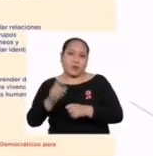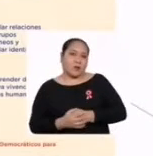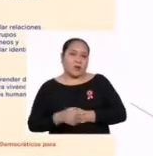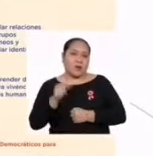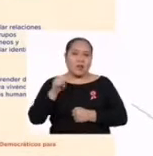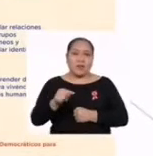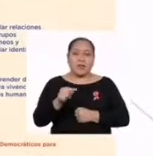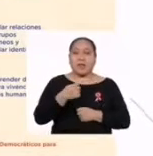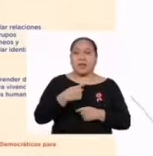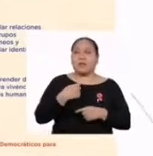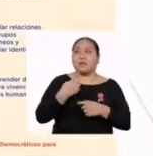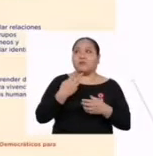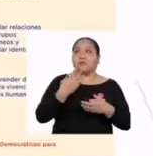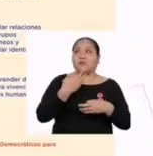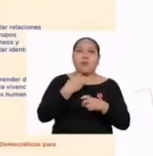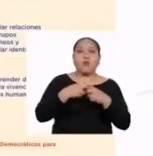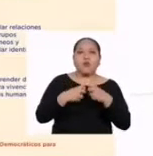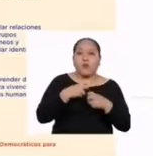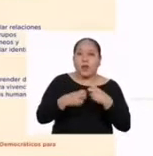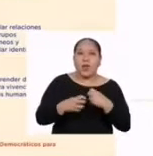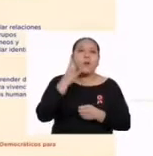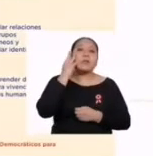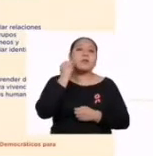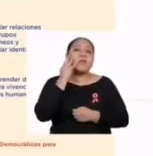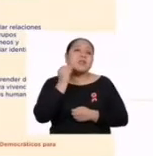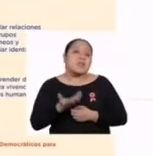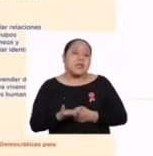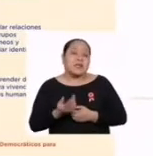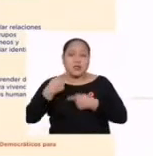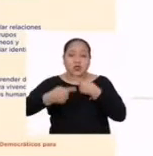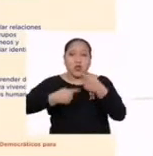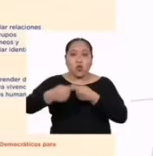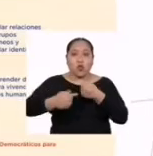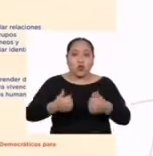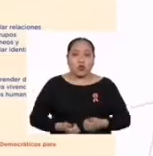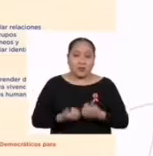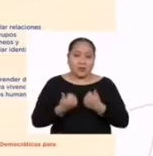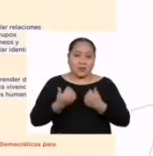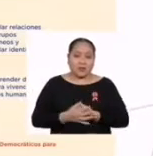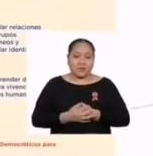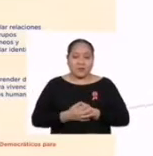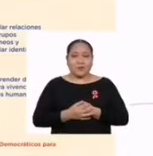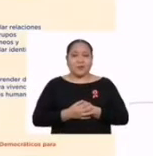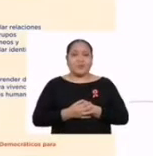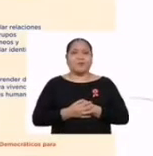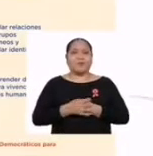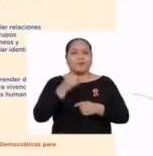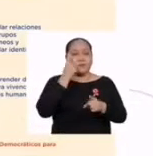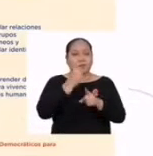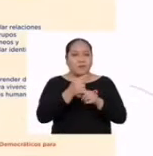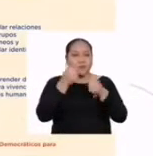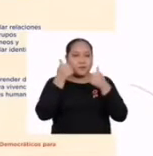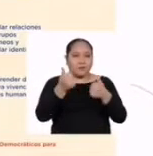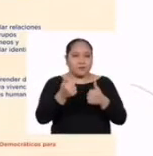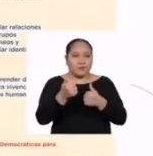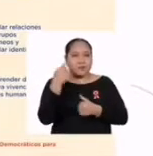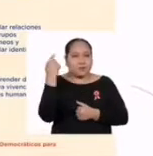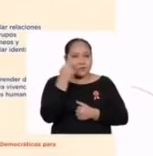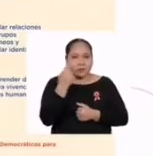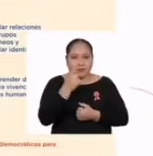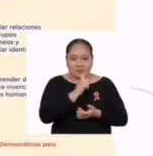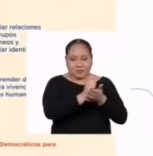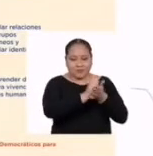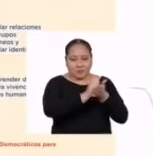de las situaciones del día a día, de lo que experimentamos y vivimos. Bien, es muy recomendable hacer